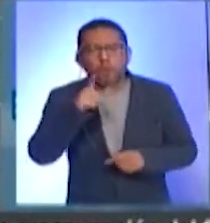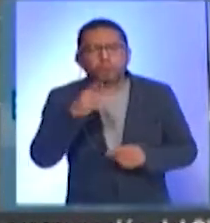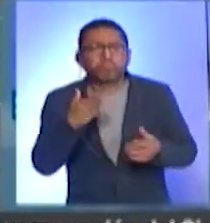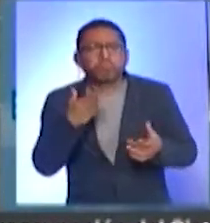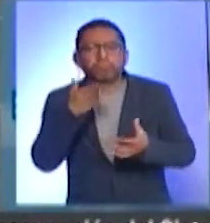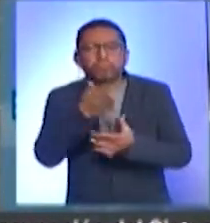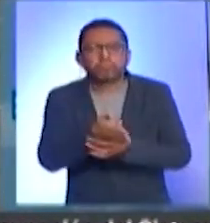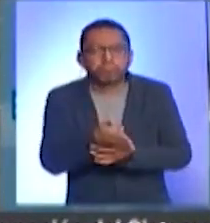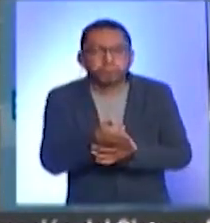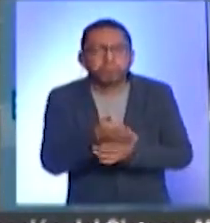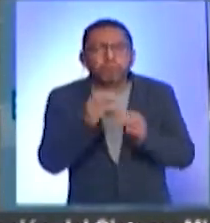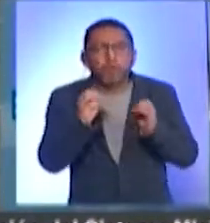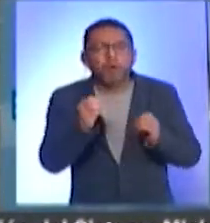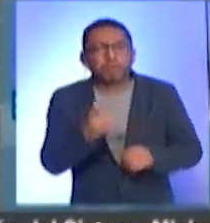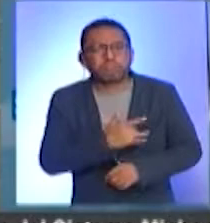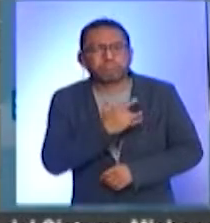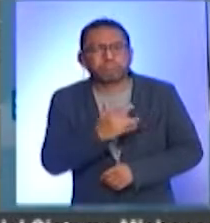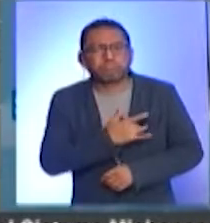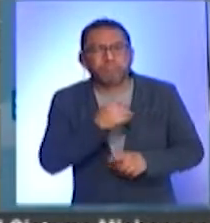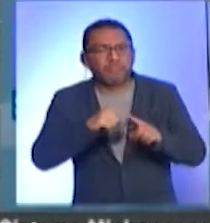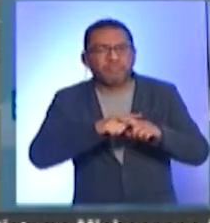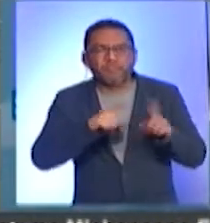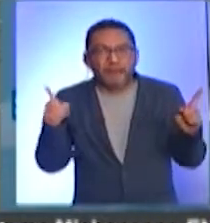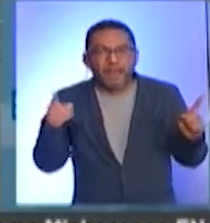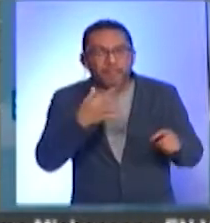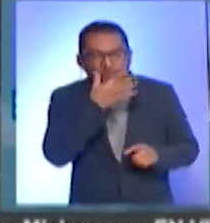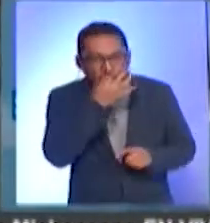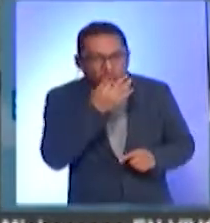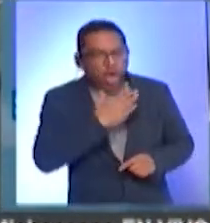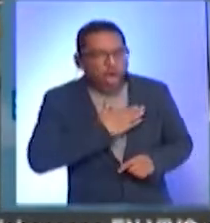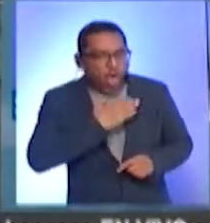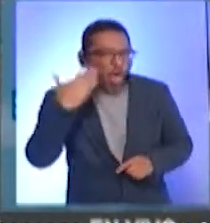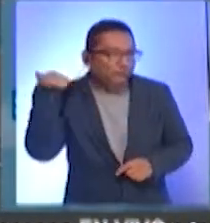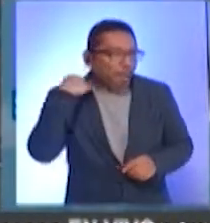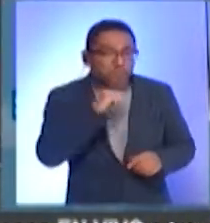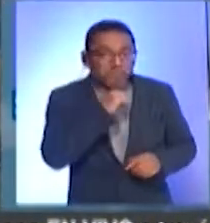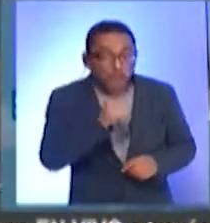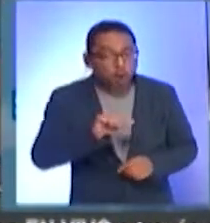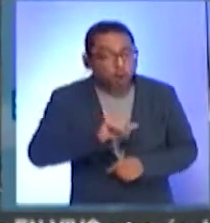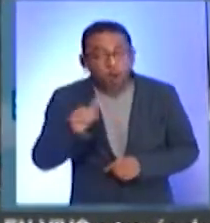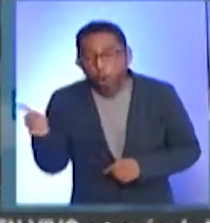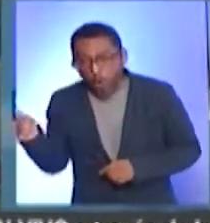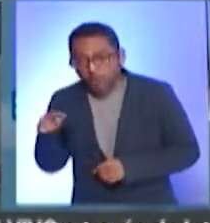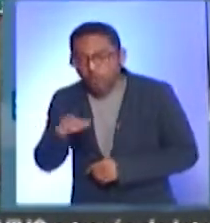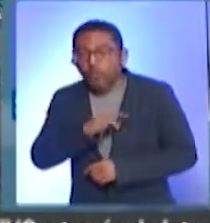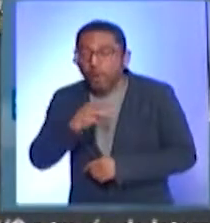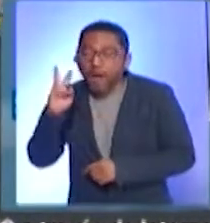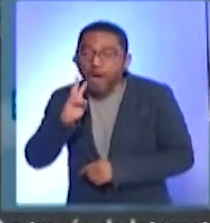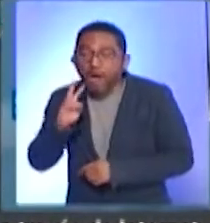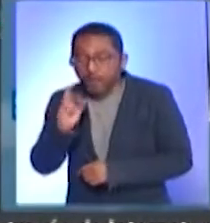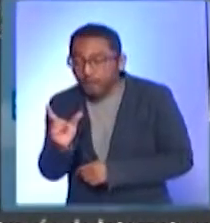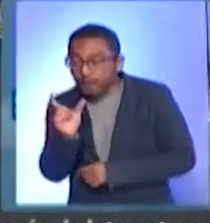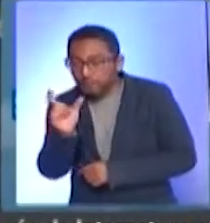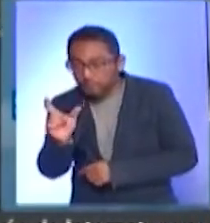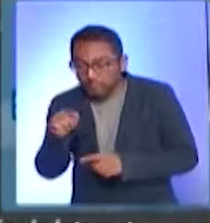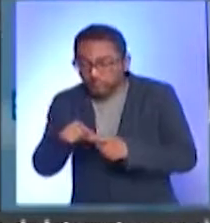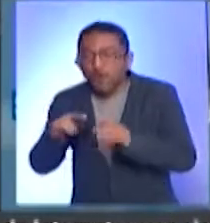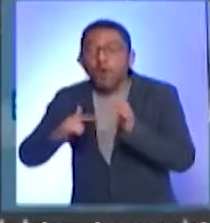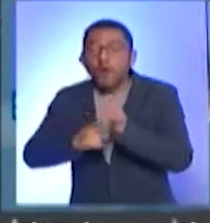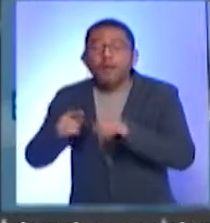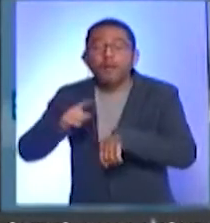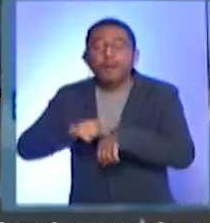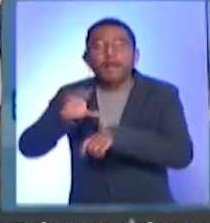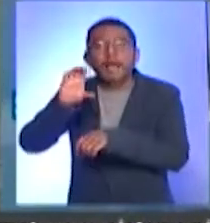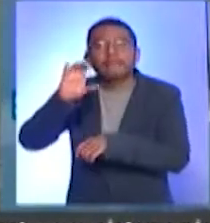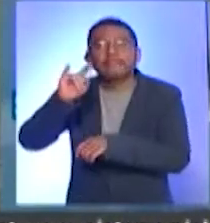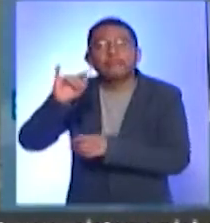otro tipo en los diferentes a los respiratorios o bien que se encuentran tizado verifican su carnet u horario de tita y